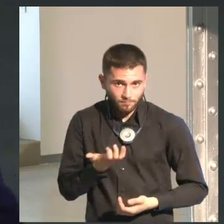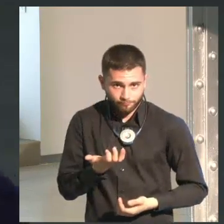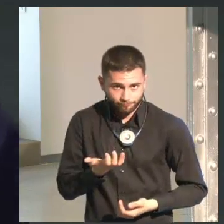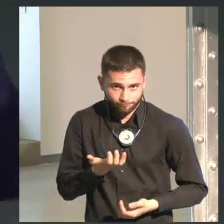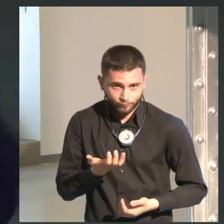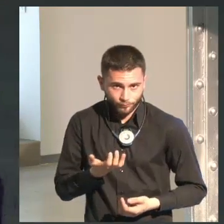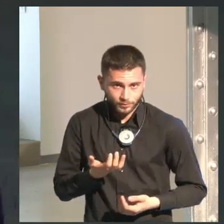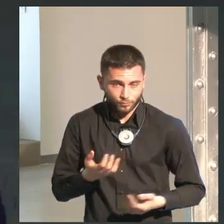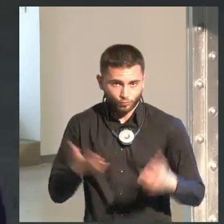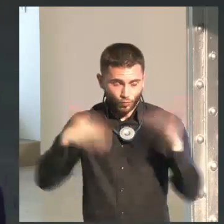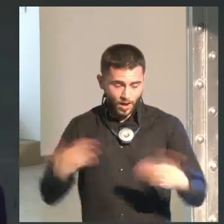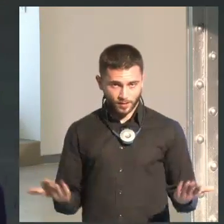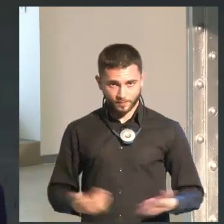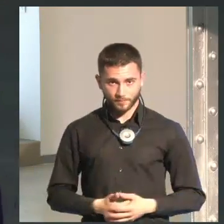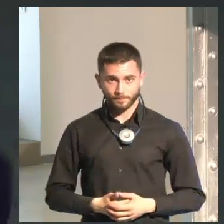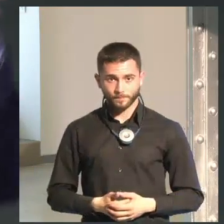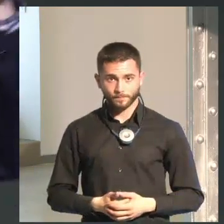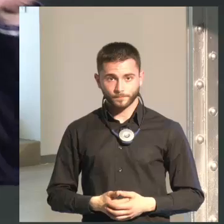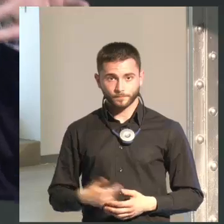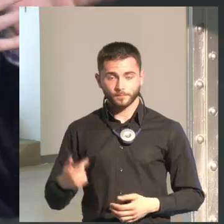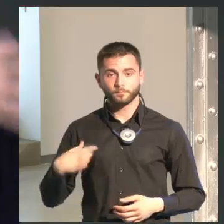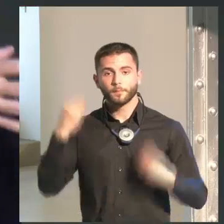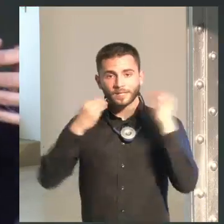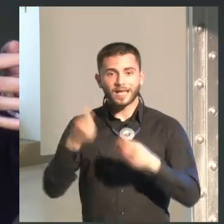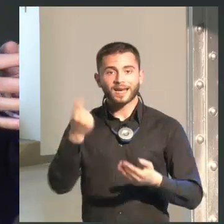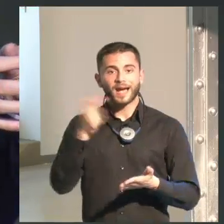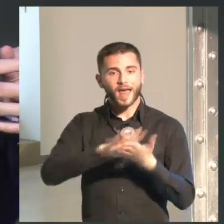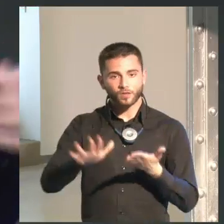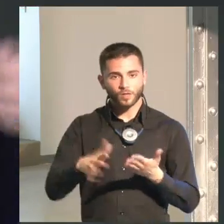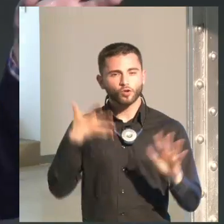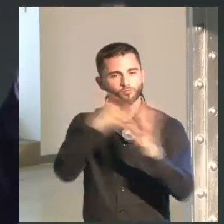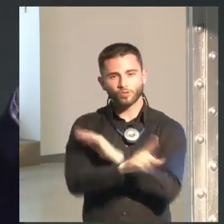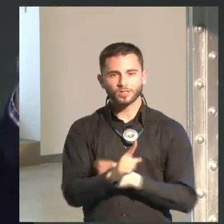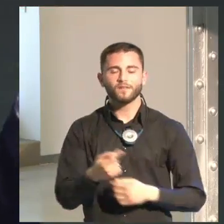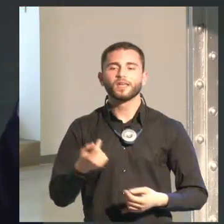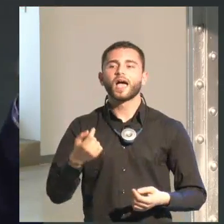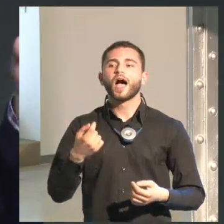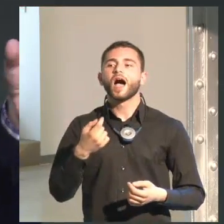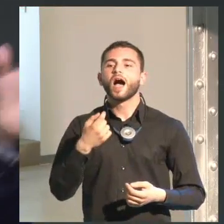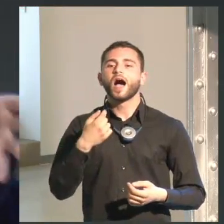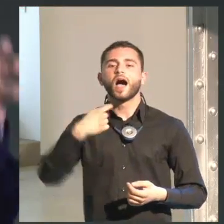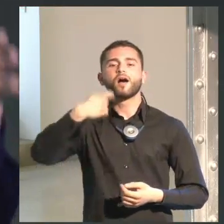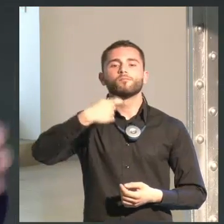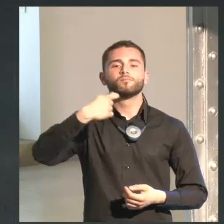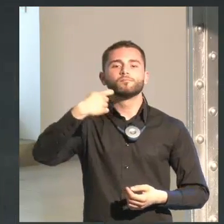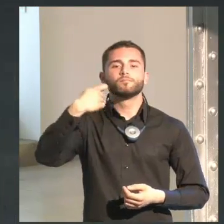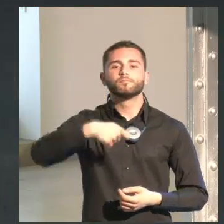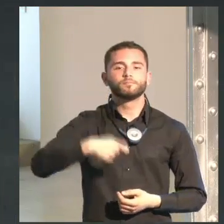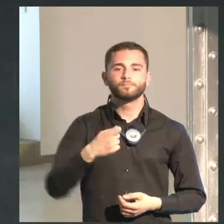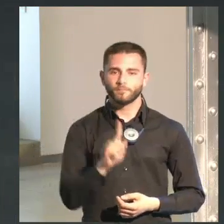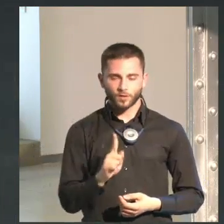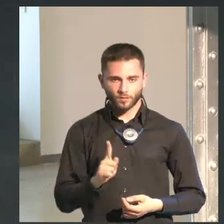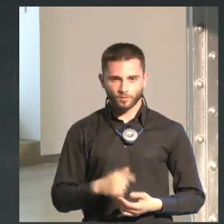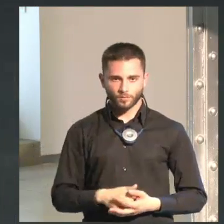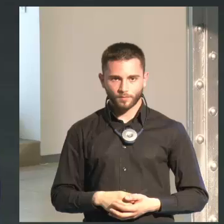yo el pensar que lo gratuito no quiere decir que no cueste. Todos los servicios cuestan. Pero el que sea gratuito